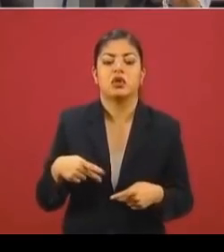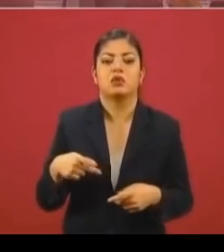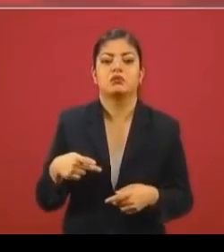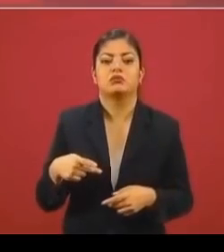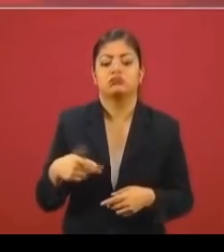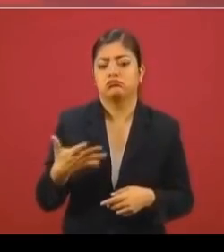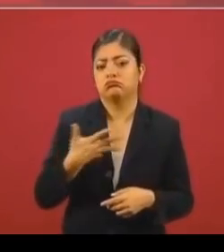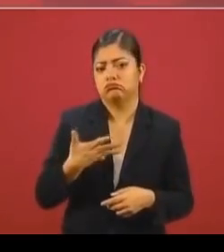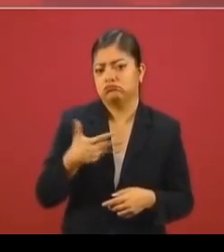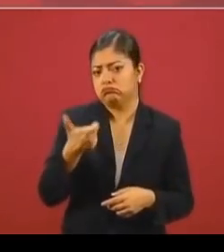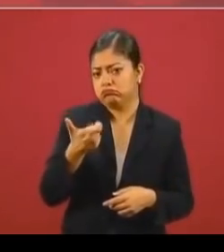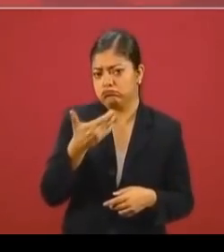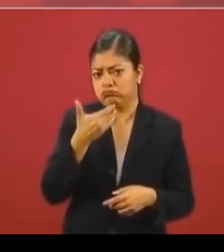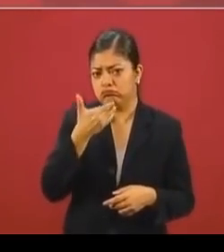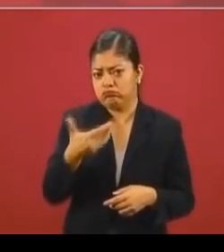solvencia económica,